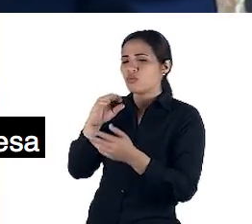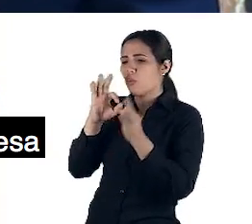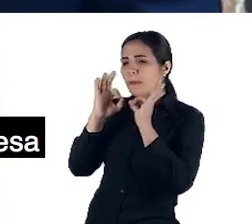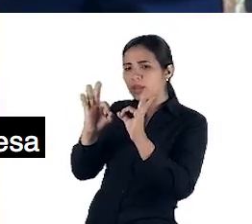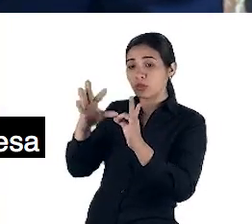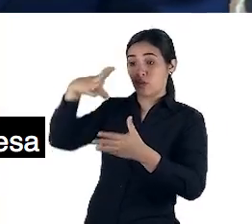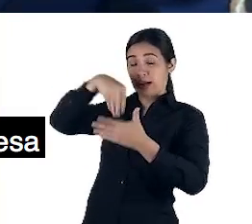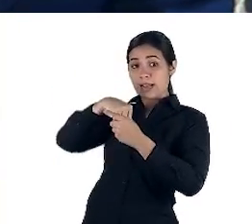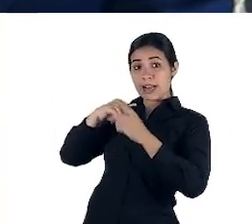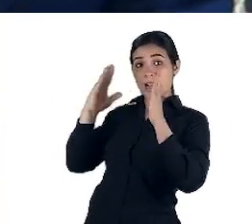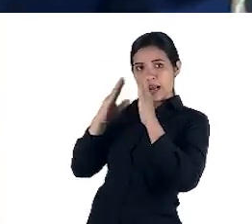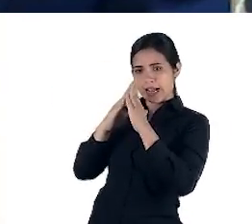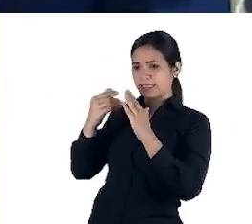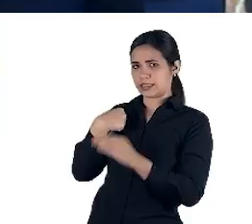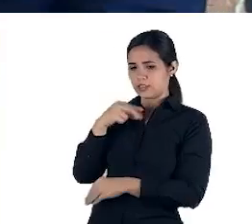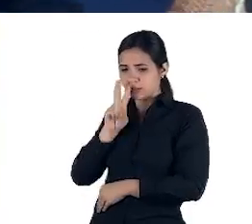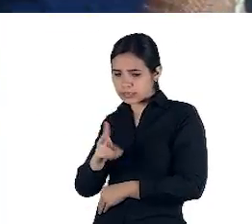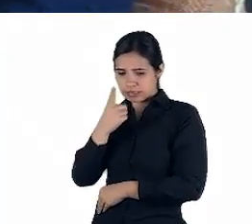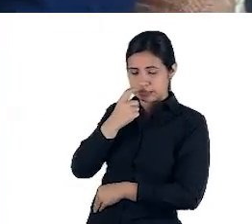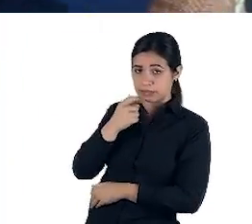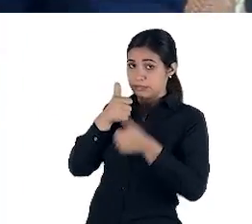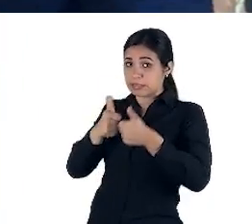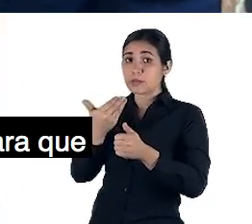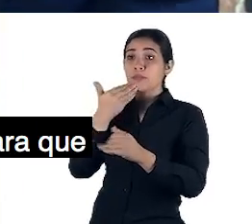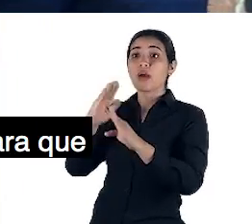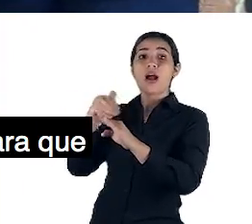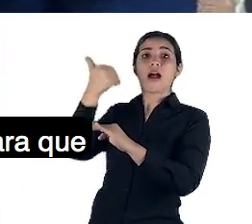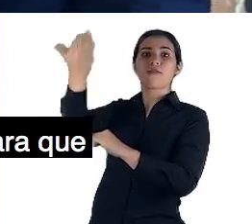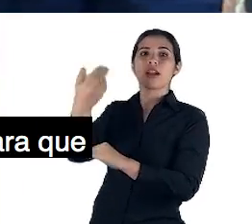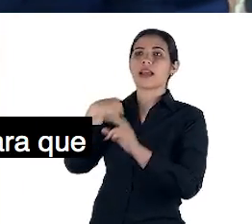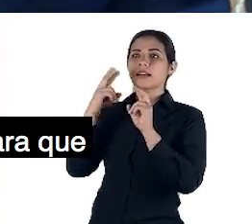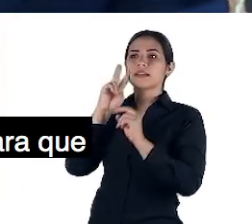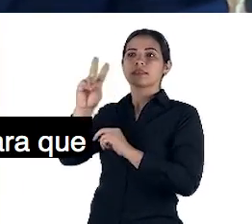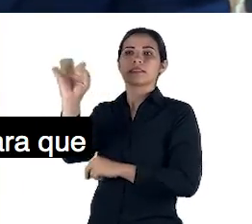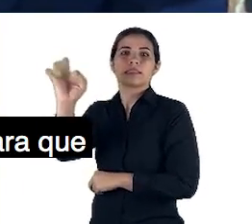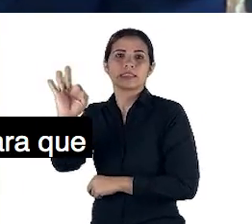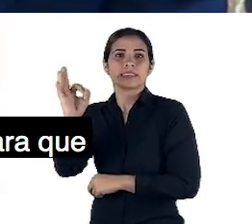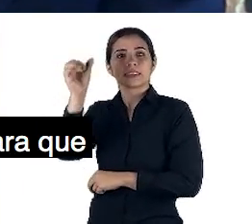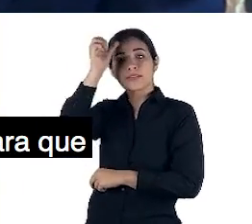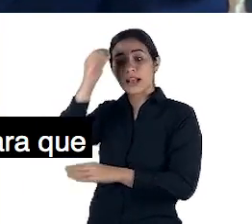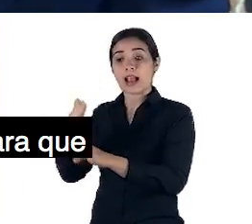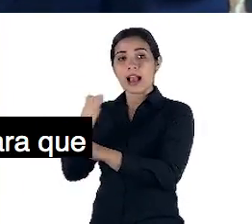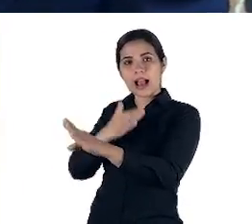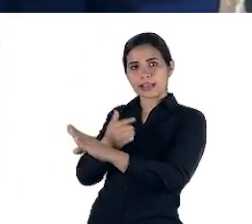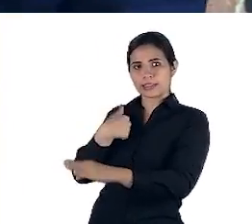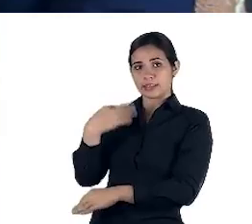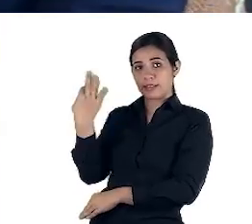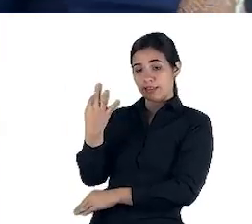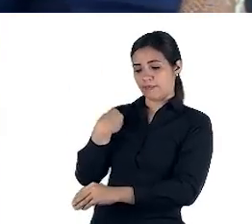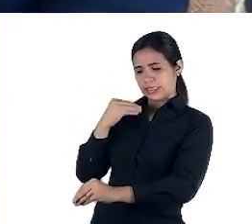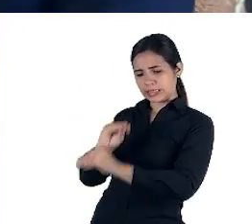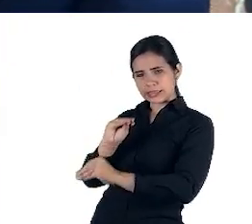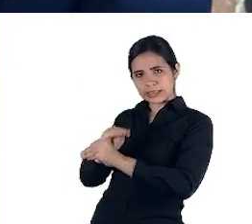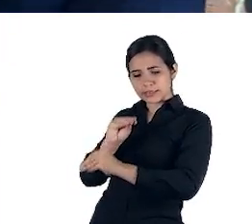casa nosotros podemos controlar cierta situación, pero cuando salen de casa, digamos, tenemos que darles algunas herramientas a nuestros chicos para que ellos